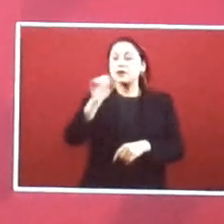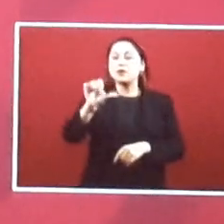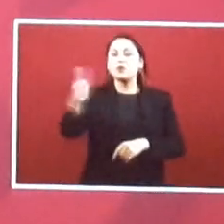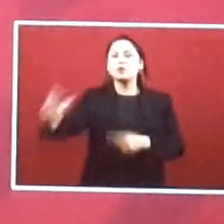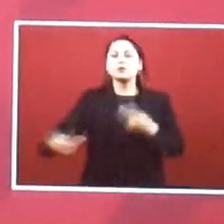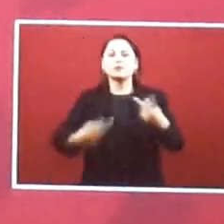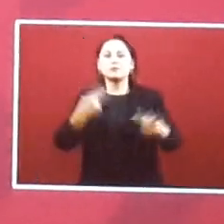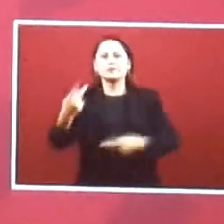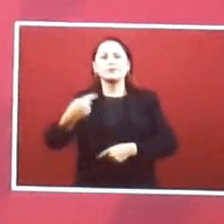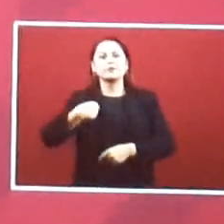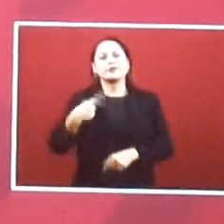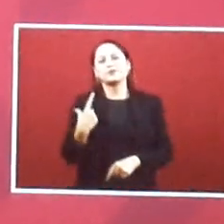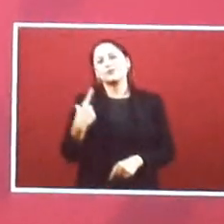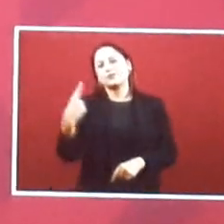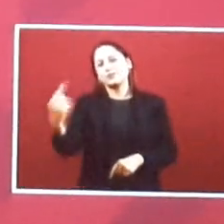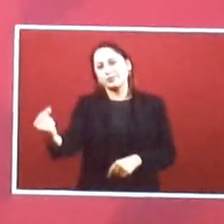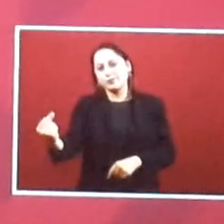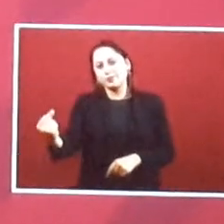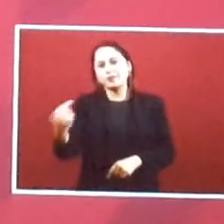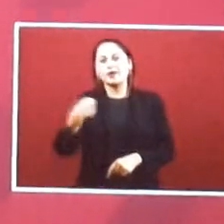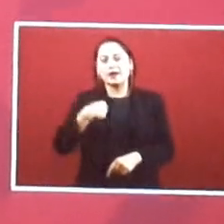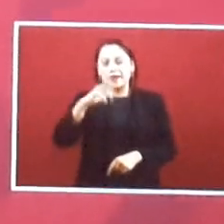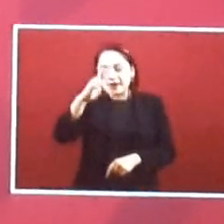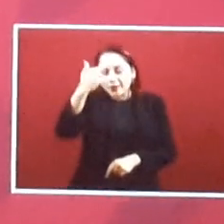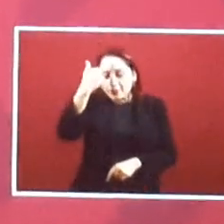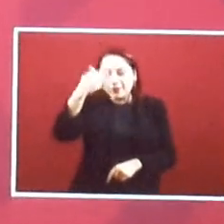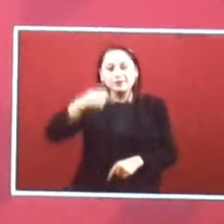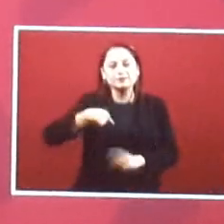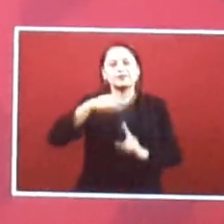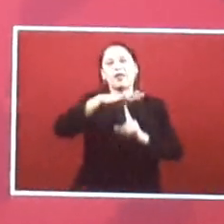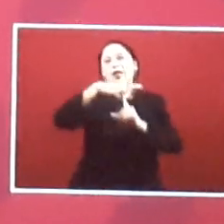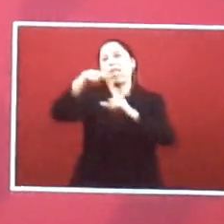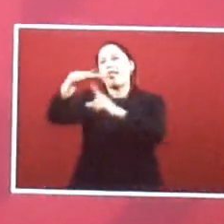que no voy en helicóptero, ya no hay